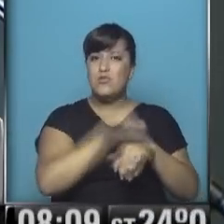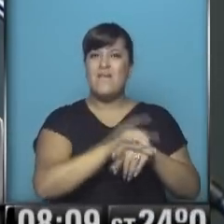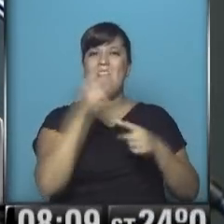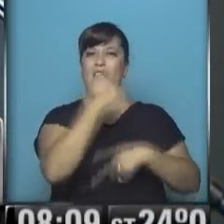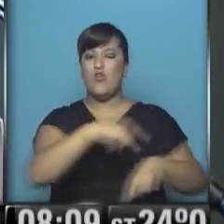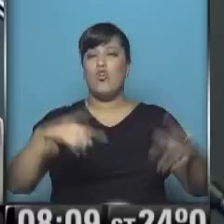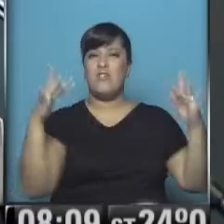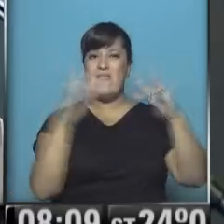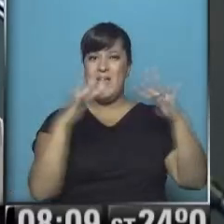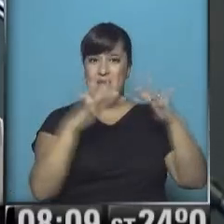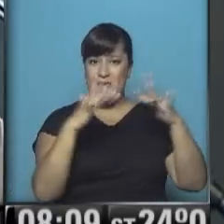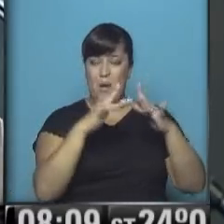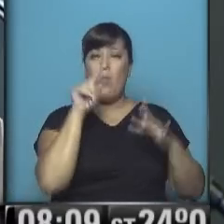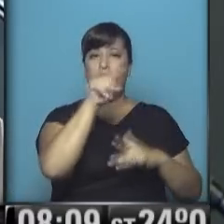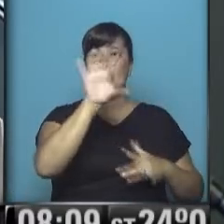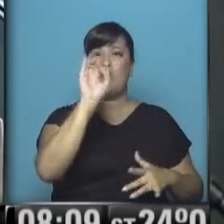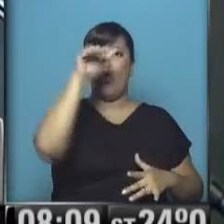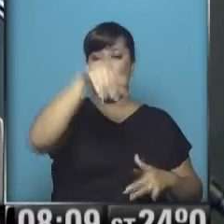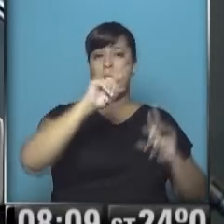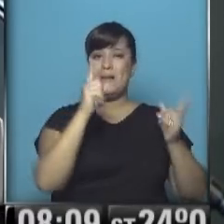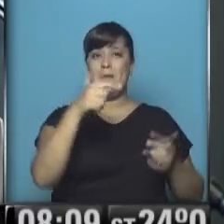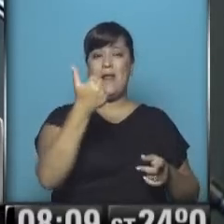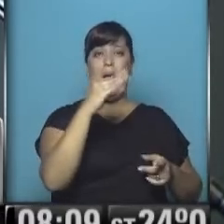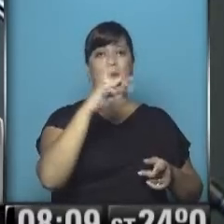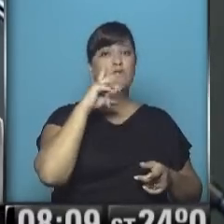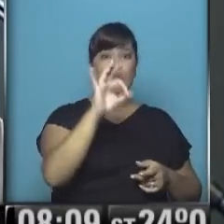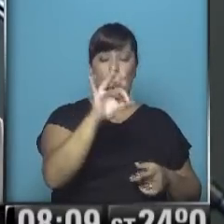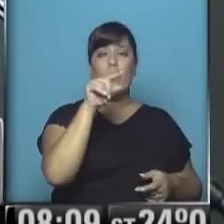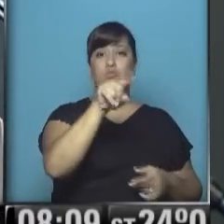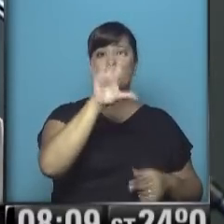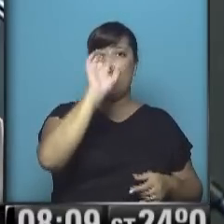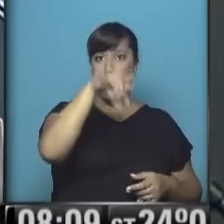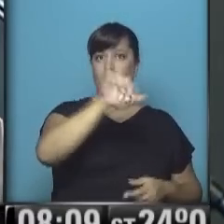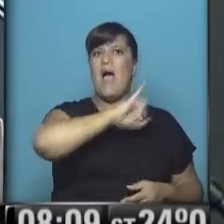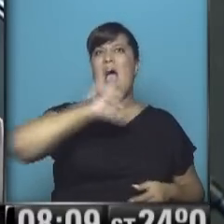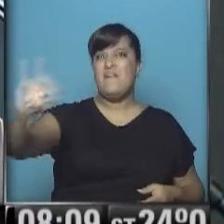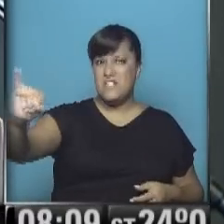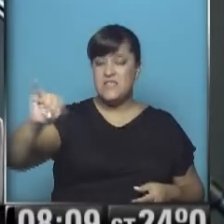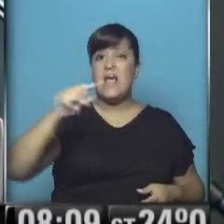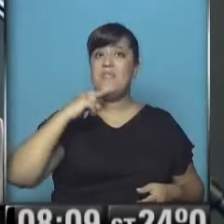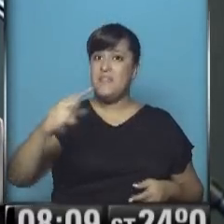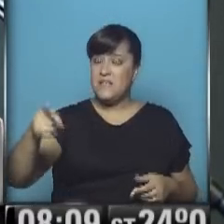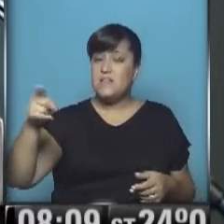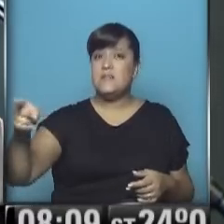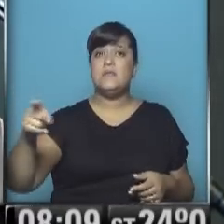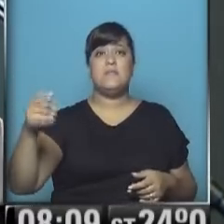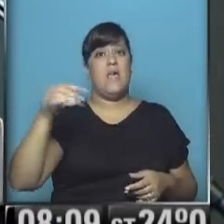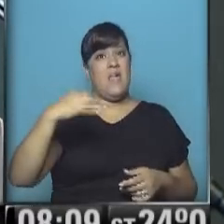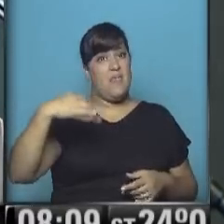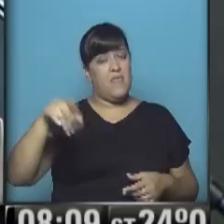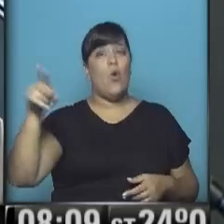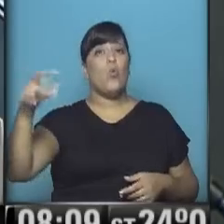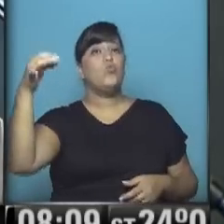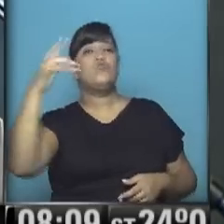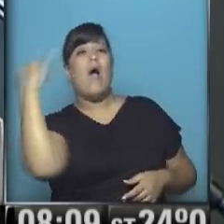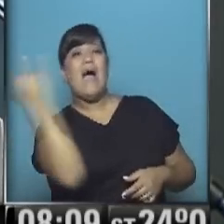de buenosairesherald.com y ámbito.com se comunicó con el periodista, quien le informó que se estaba dirigiendo a ver un médico